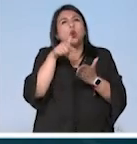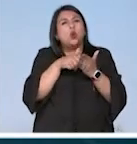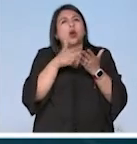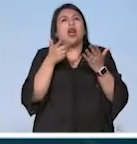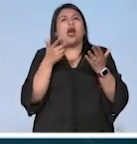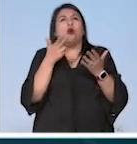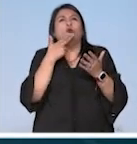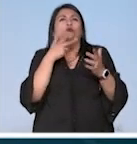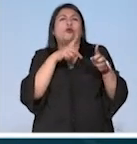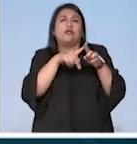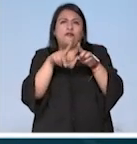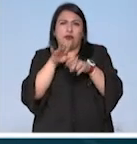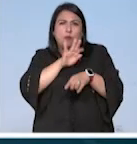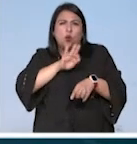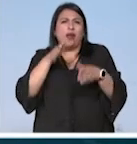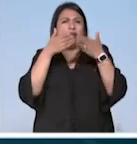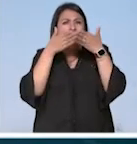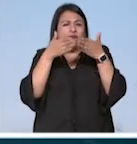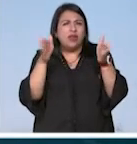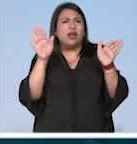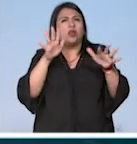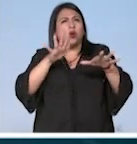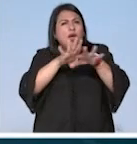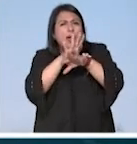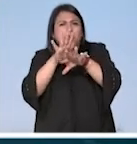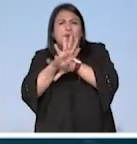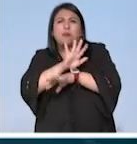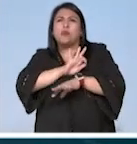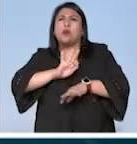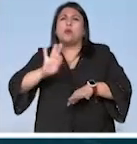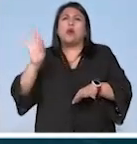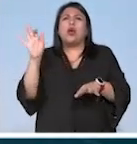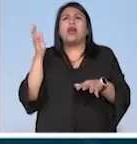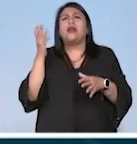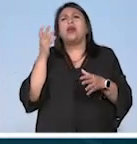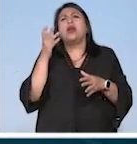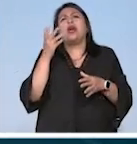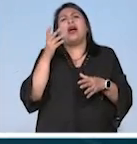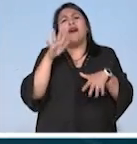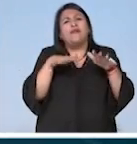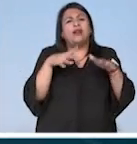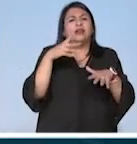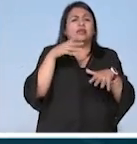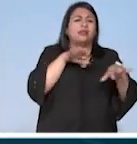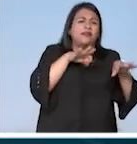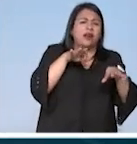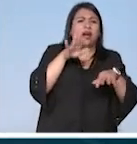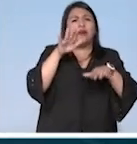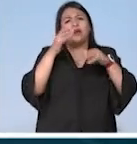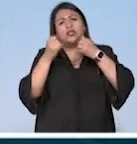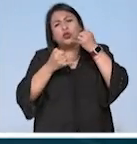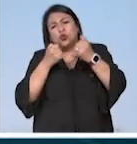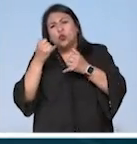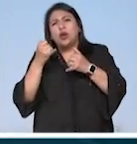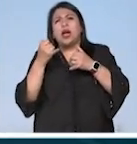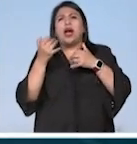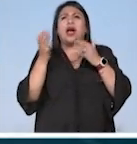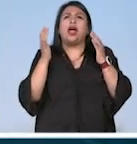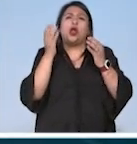multifuncional abierto que puede ir cambiando que unas horas sirve para trabajar otras sirve para jugar otra sirve para